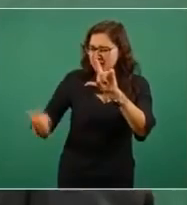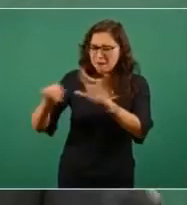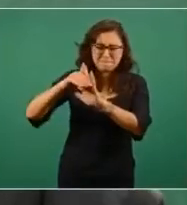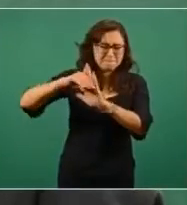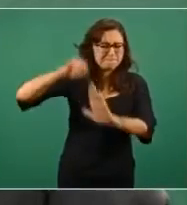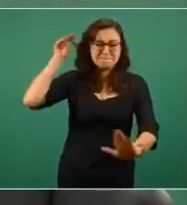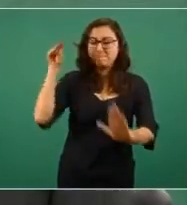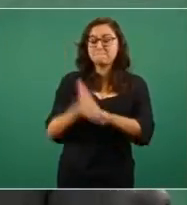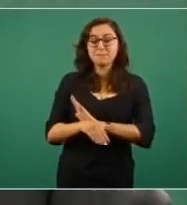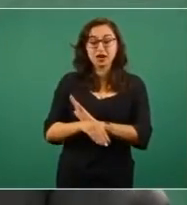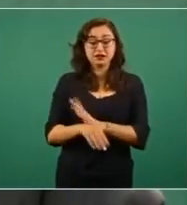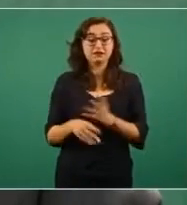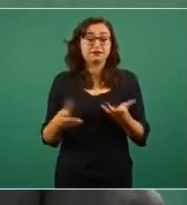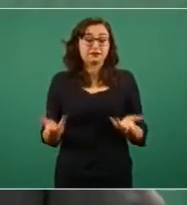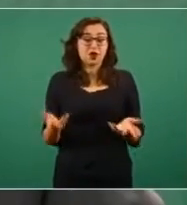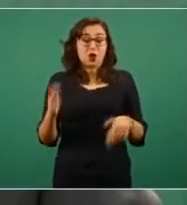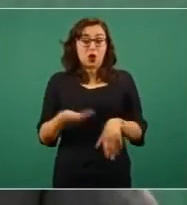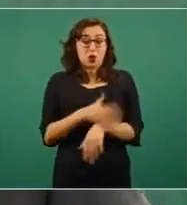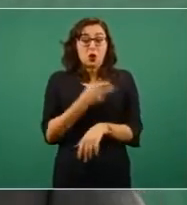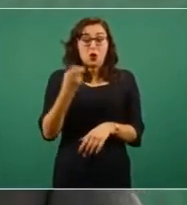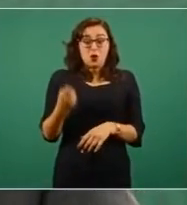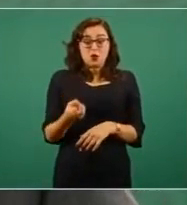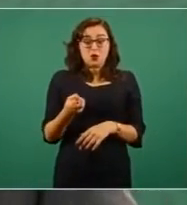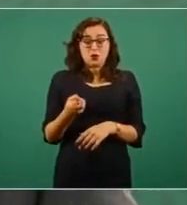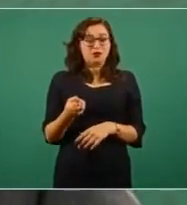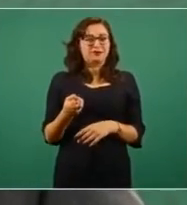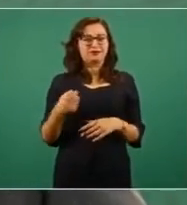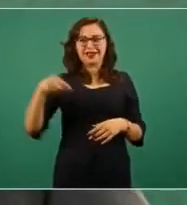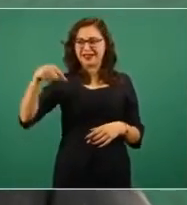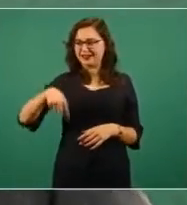Por eso vivimos la paradoja, la contradicción de ser un país rico